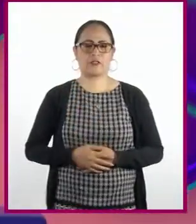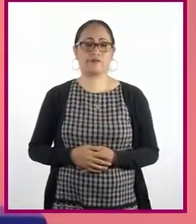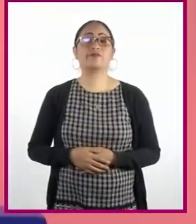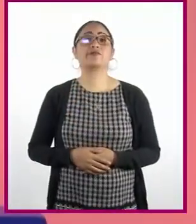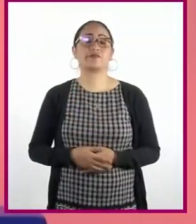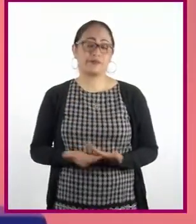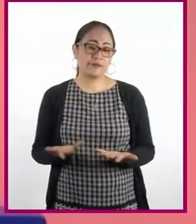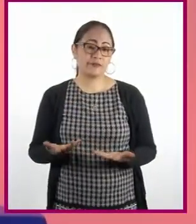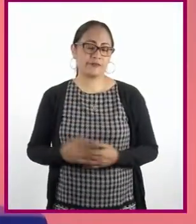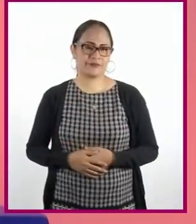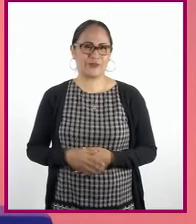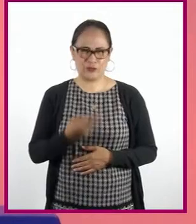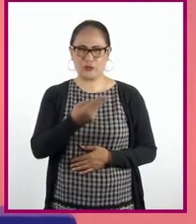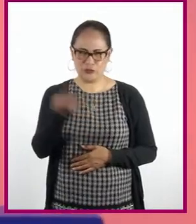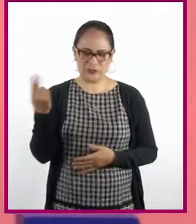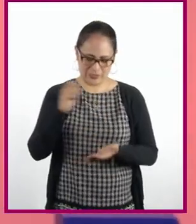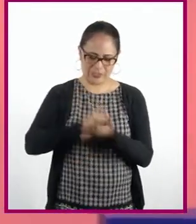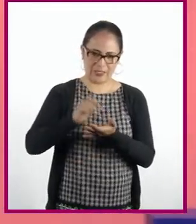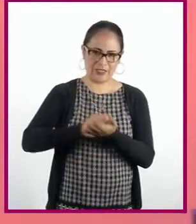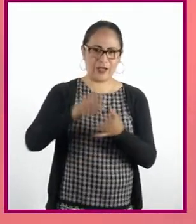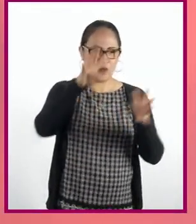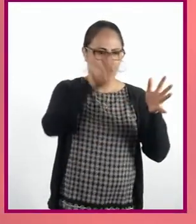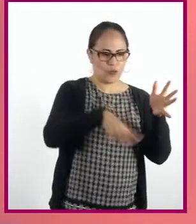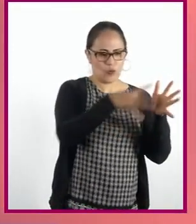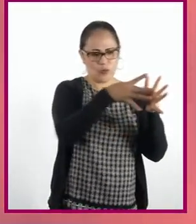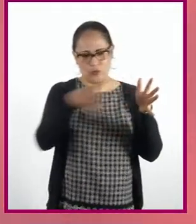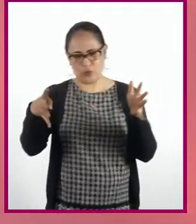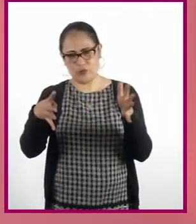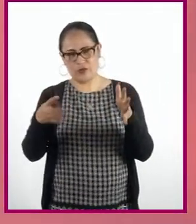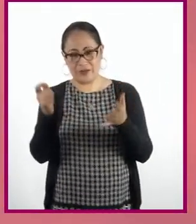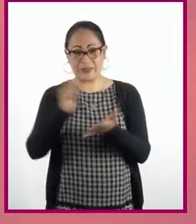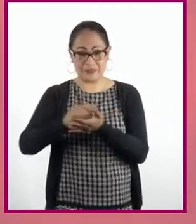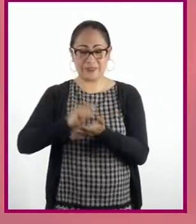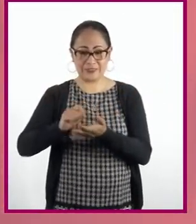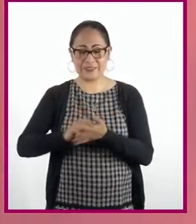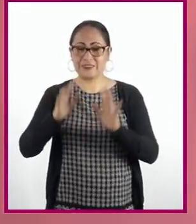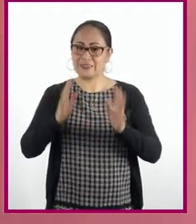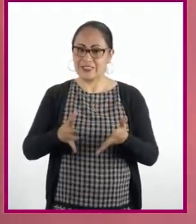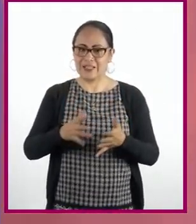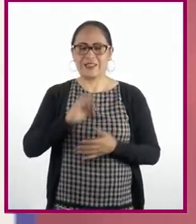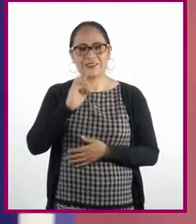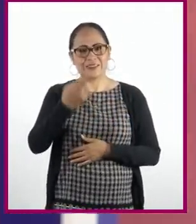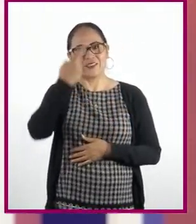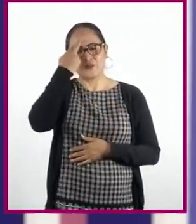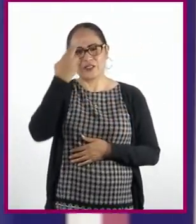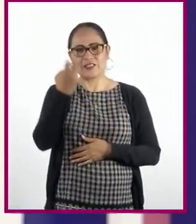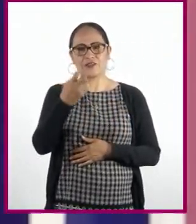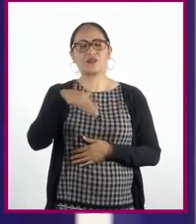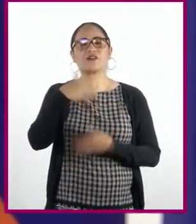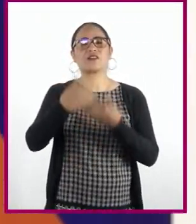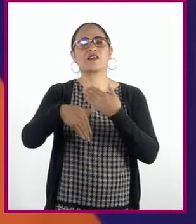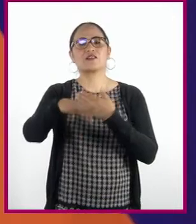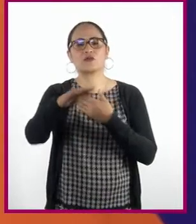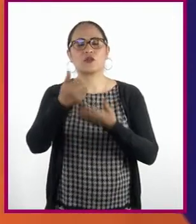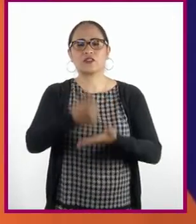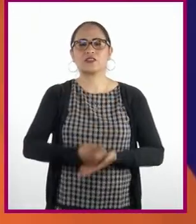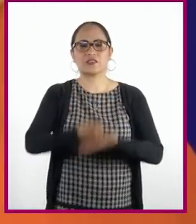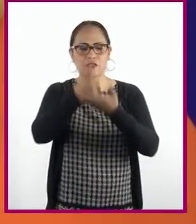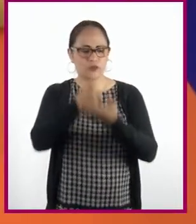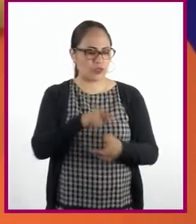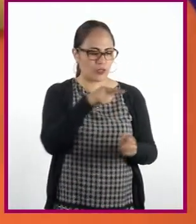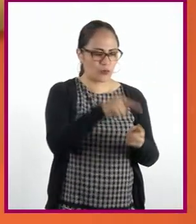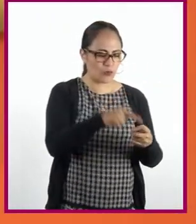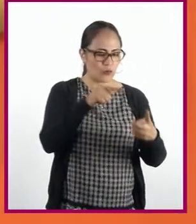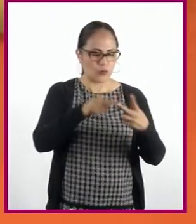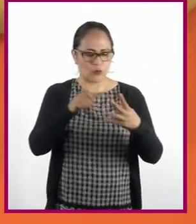tal? ¿Tomaron nota para su cuadro comparativo? Recuerden que estas nos ayudarán a establecer diferencias